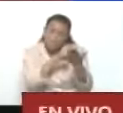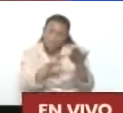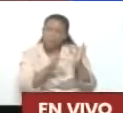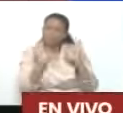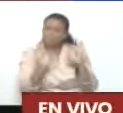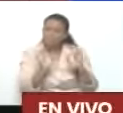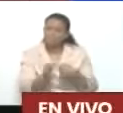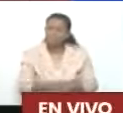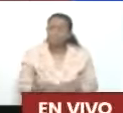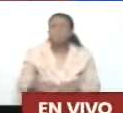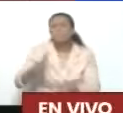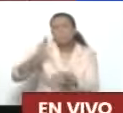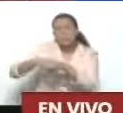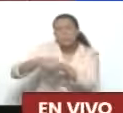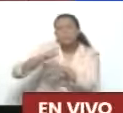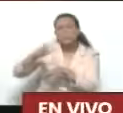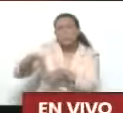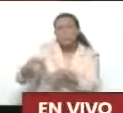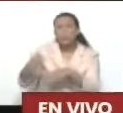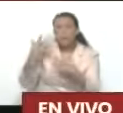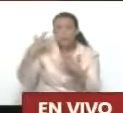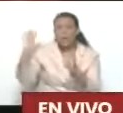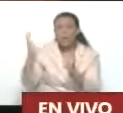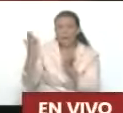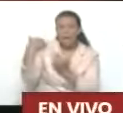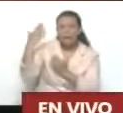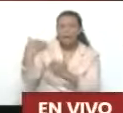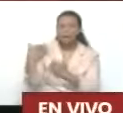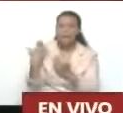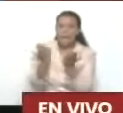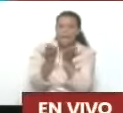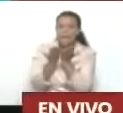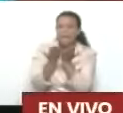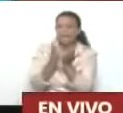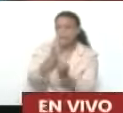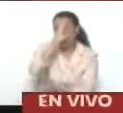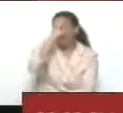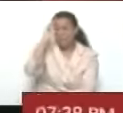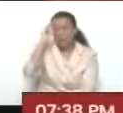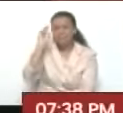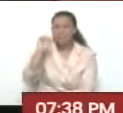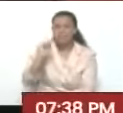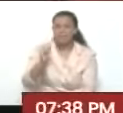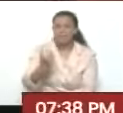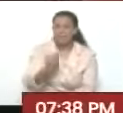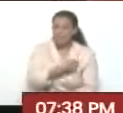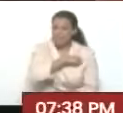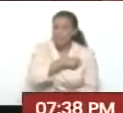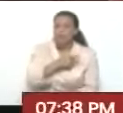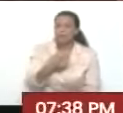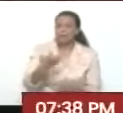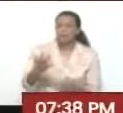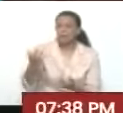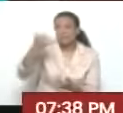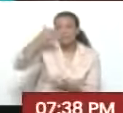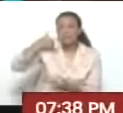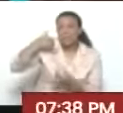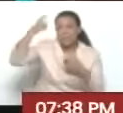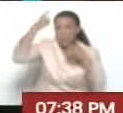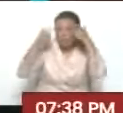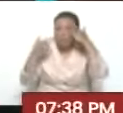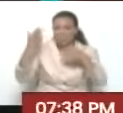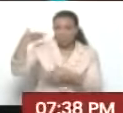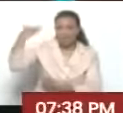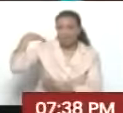Recuerdo que andaba yo en las plazas de Madrid, el 15M, y, y me llamó el comandante. ¿Verdad, chico?